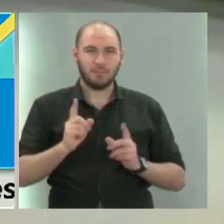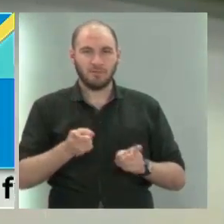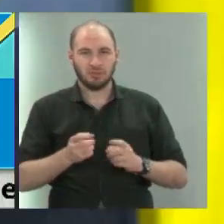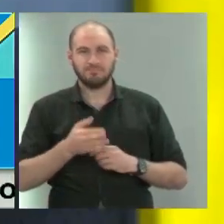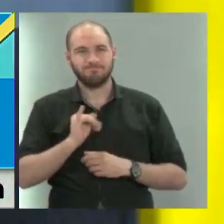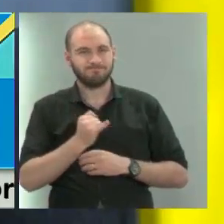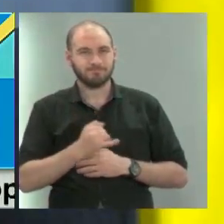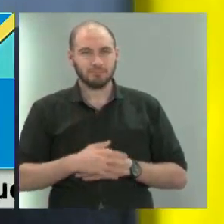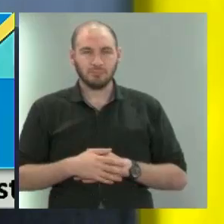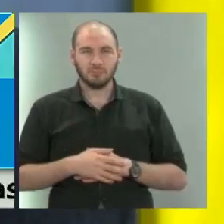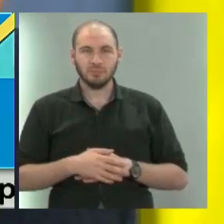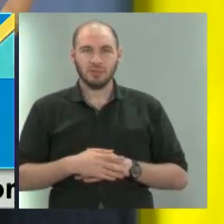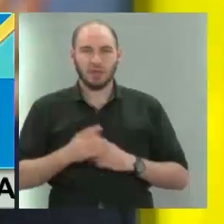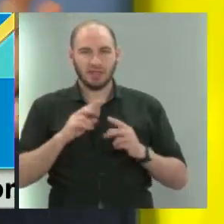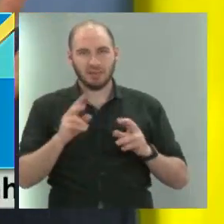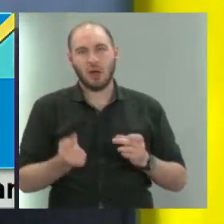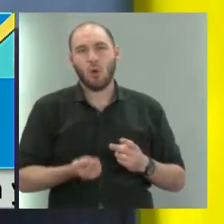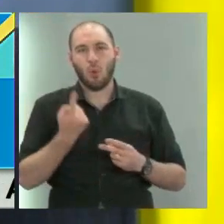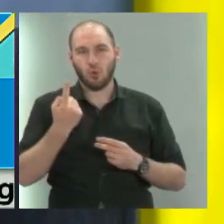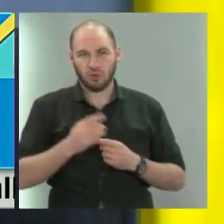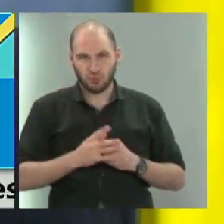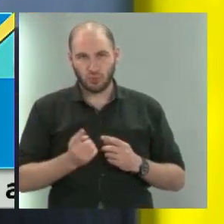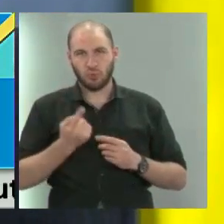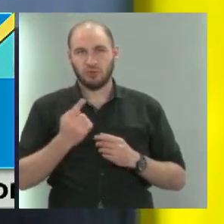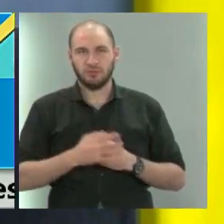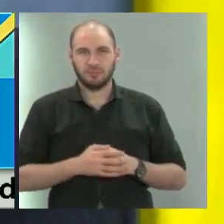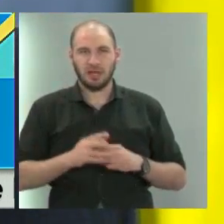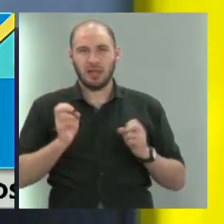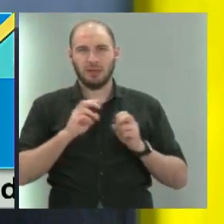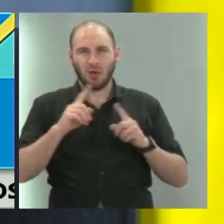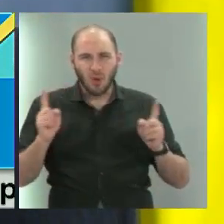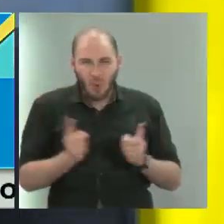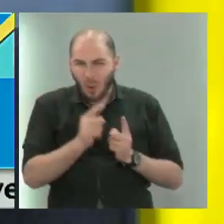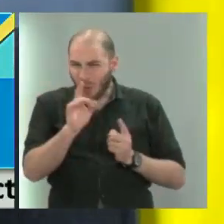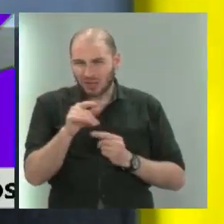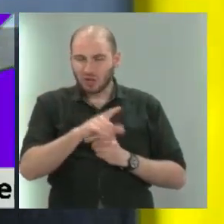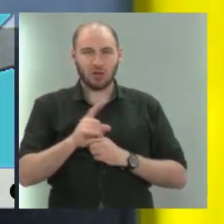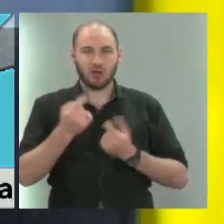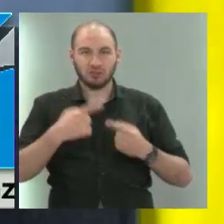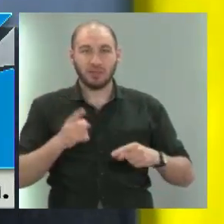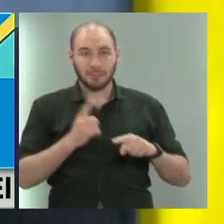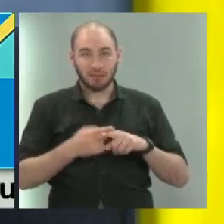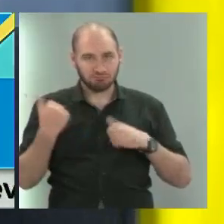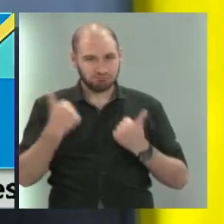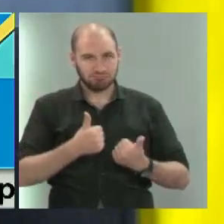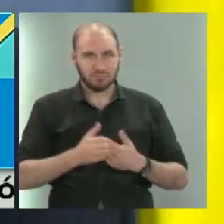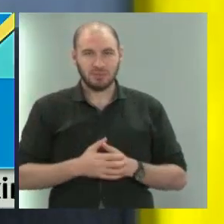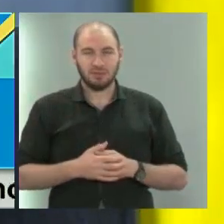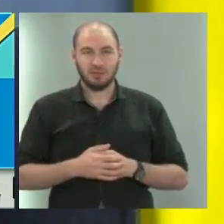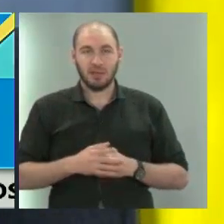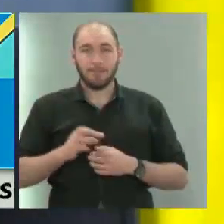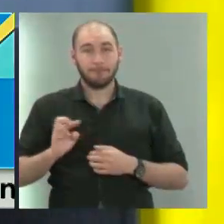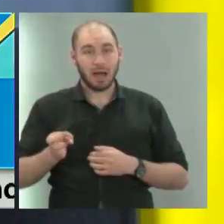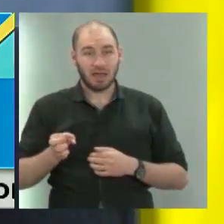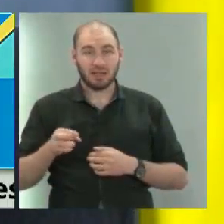¿o no? Sí, es un aspecto, ¿no? Pero no nos podemos quedar reducidos a eso. Bien. Si la cosa es buena, que venga. Y el